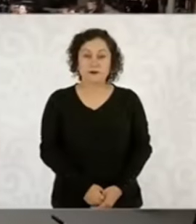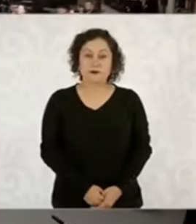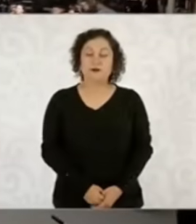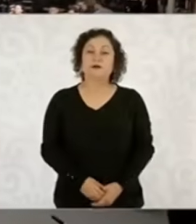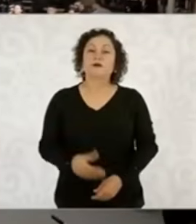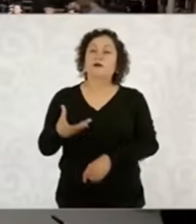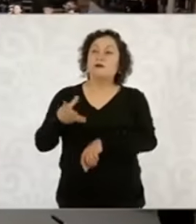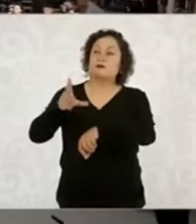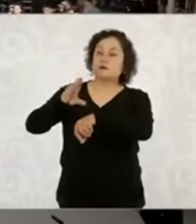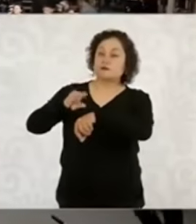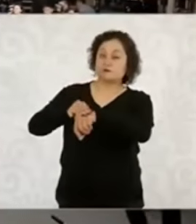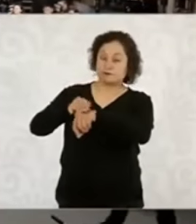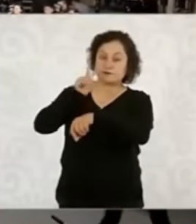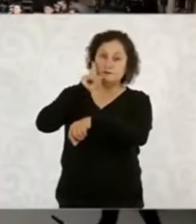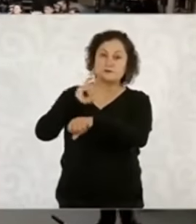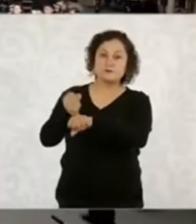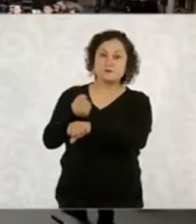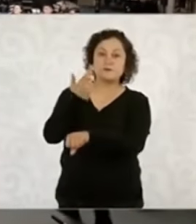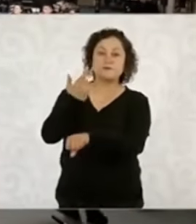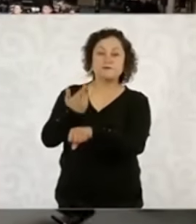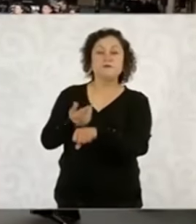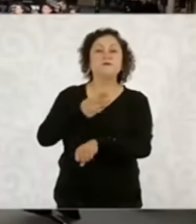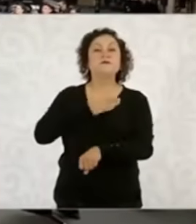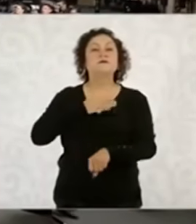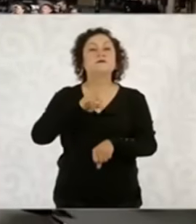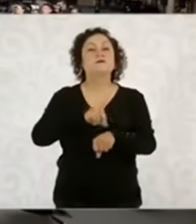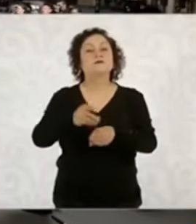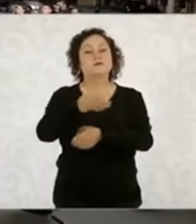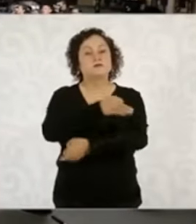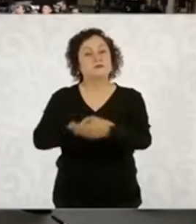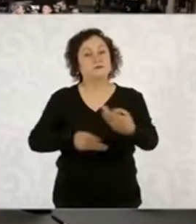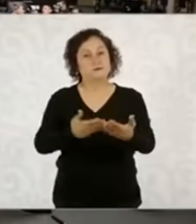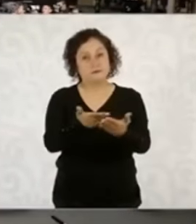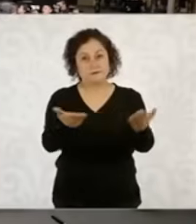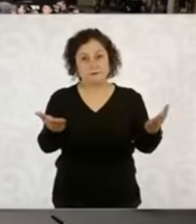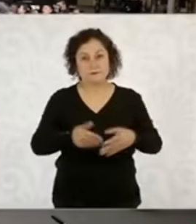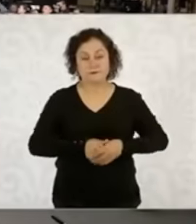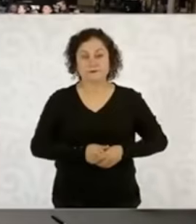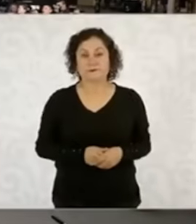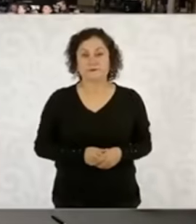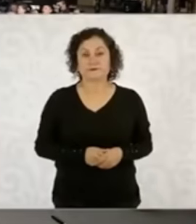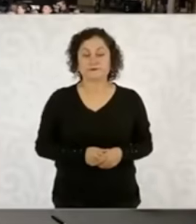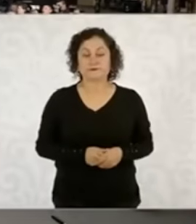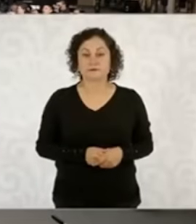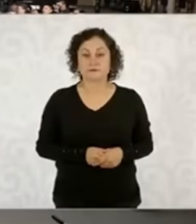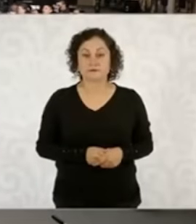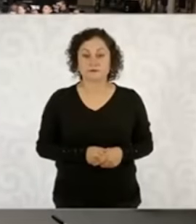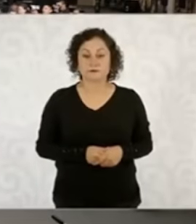Con su permiso, secretaria. Buenos días a todas y a todos. De las